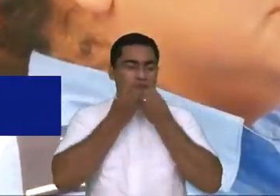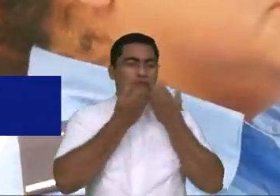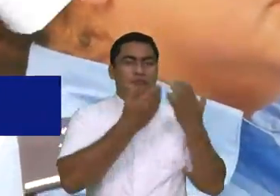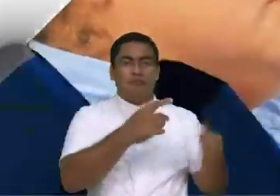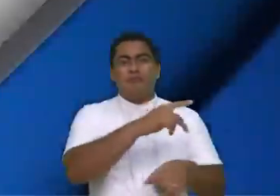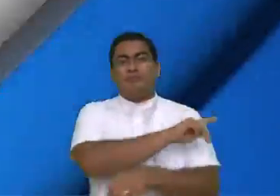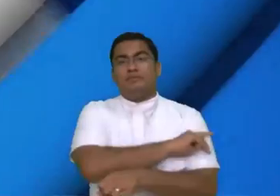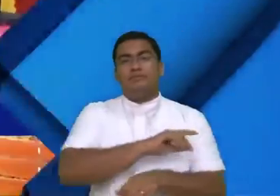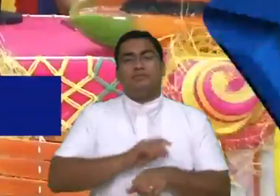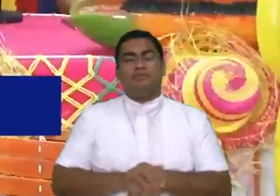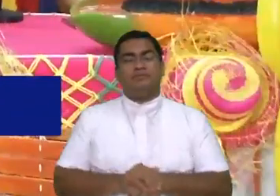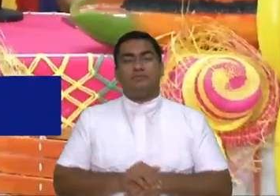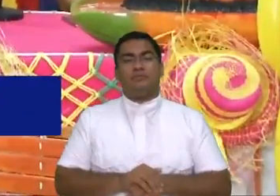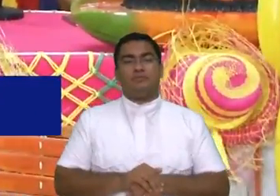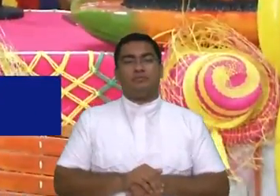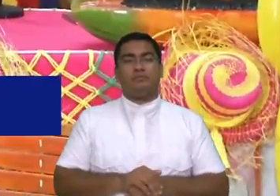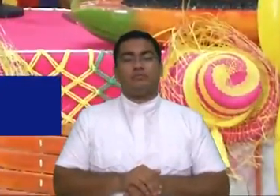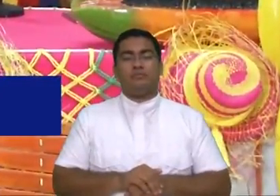denuncia.